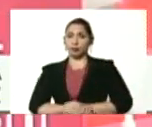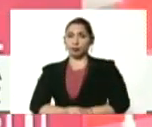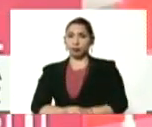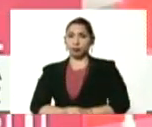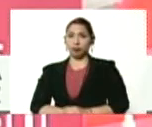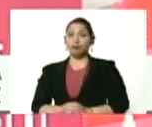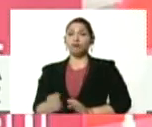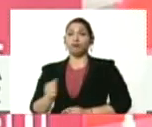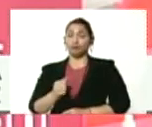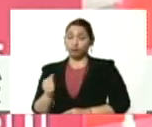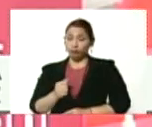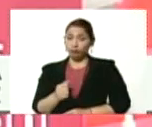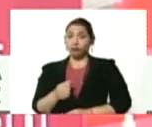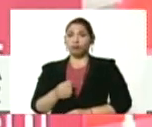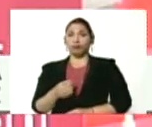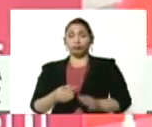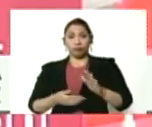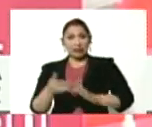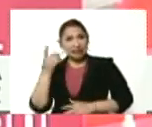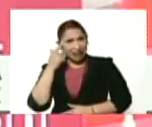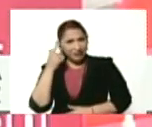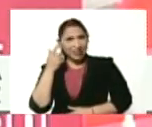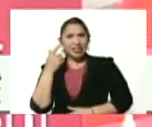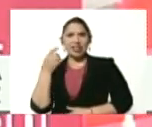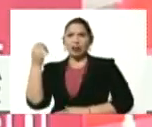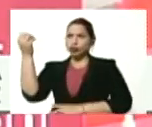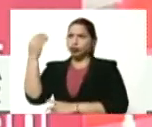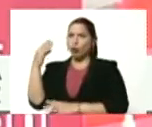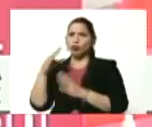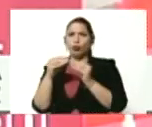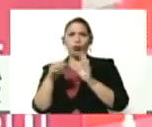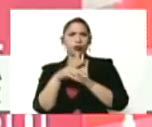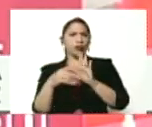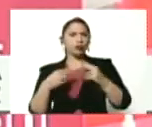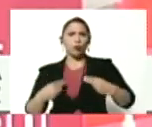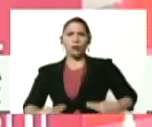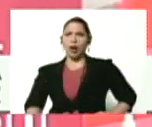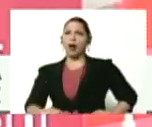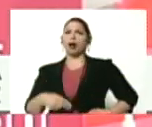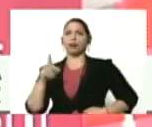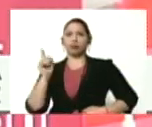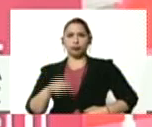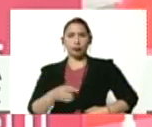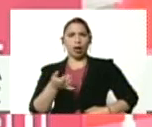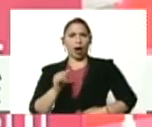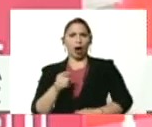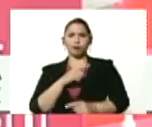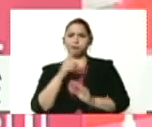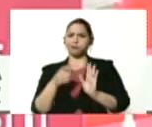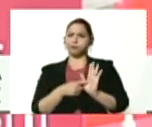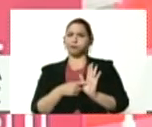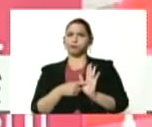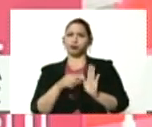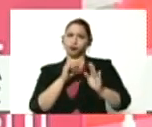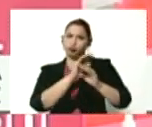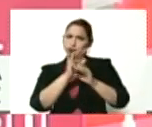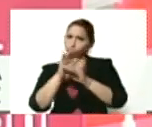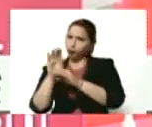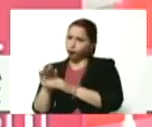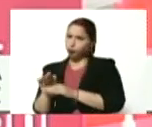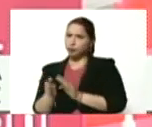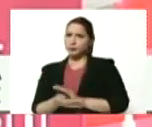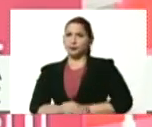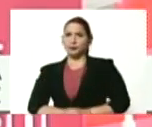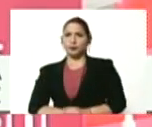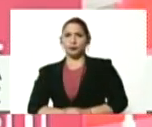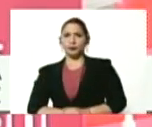practicaba deporte, que salía a tomar el sol, que todos sus derechos humanos estaban plenamente resguardados y protegidos.